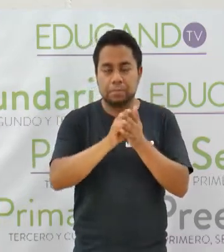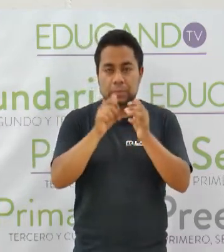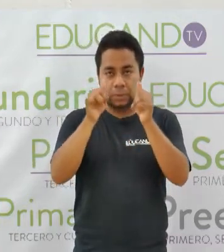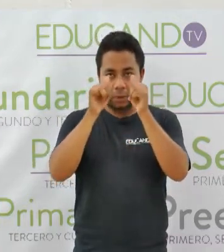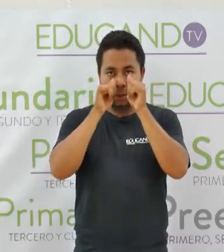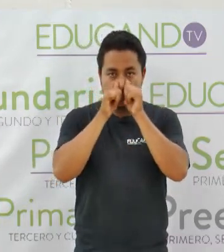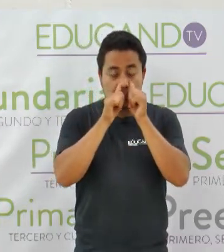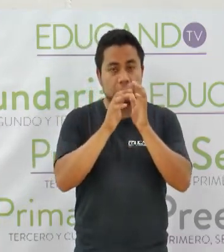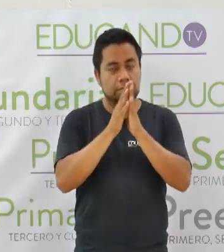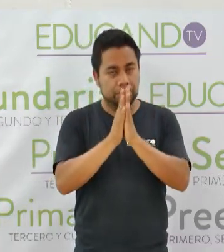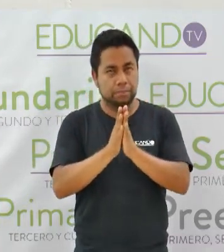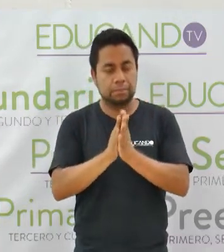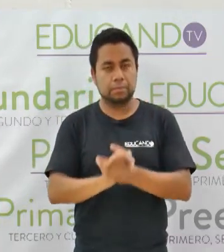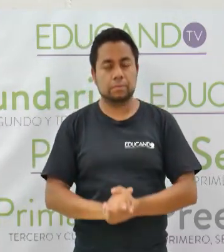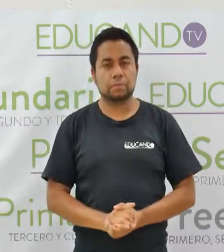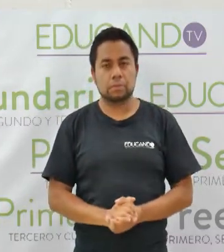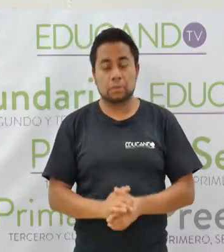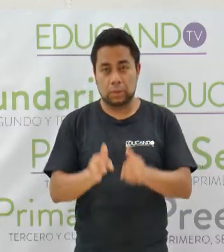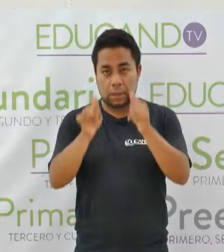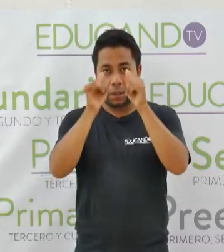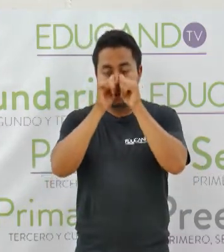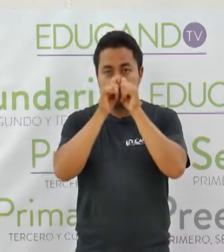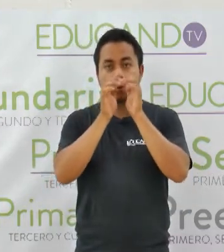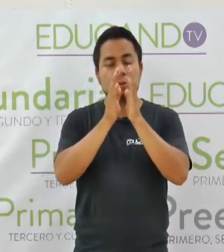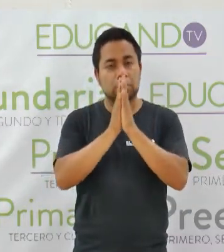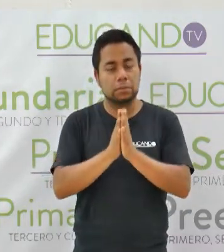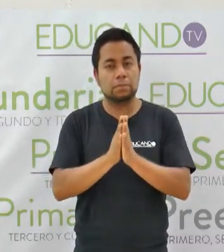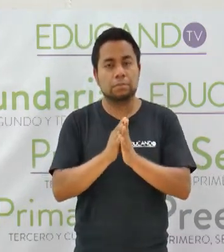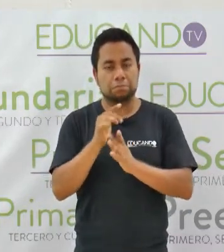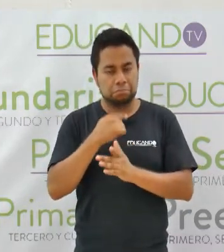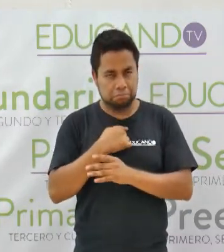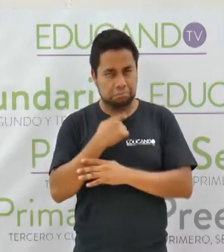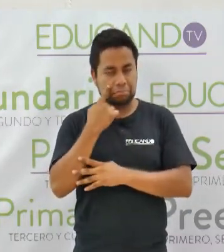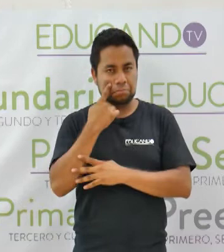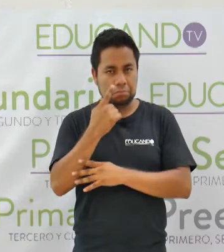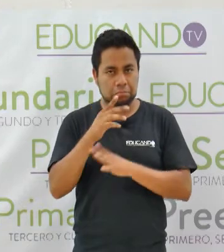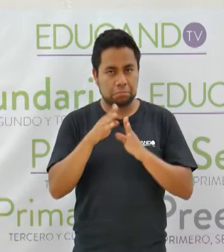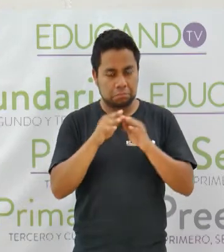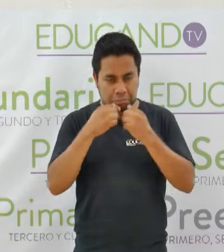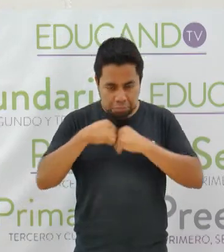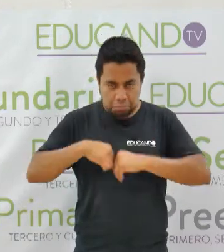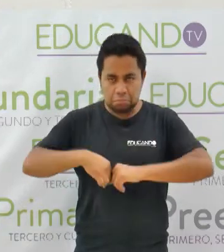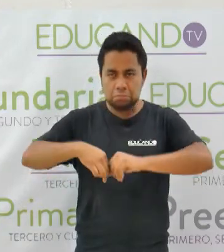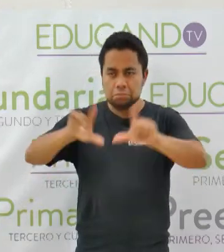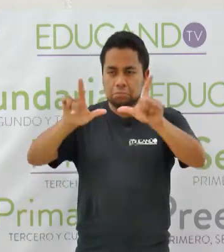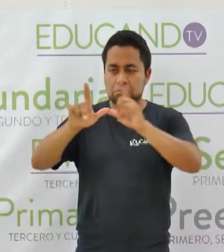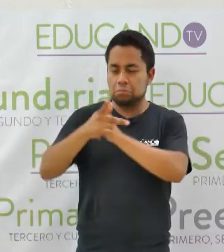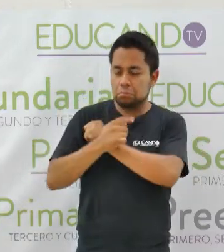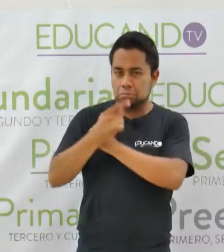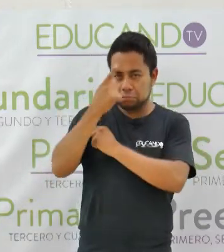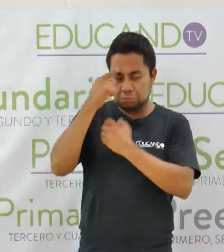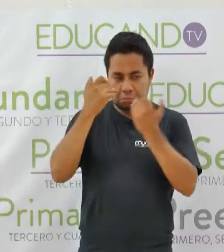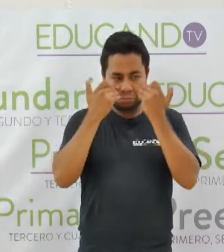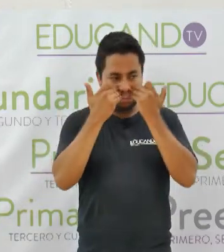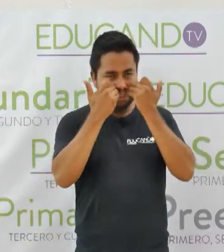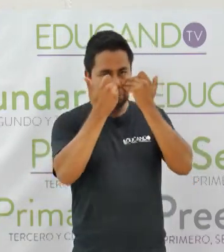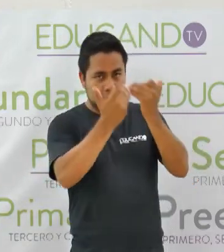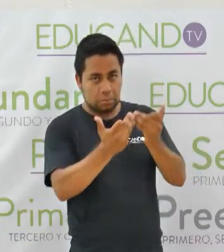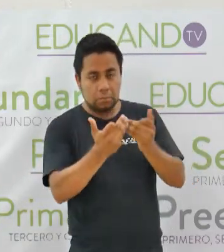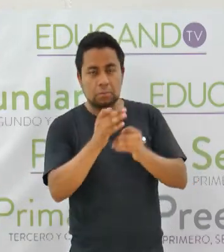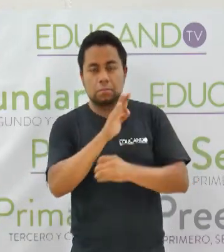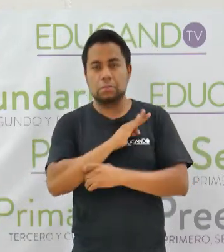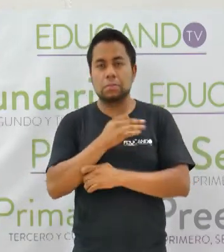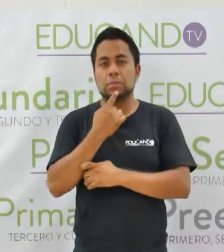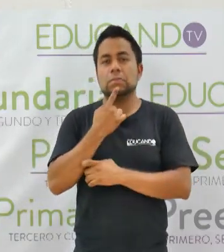Atención con esta parte. Mucha atención porque te lo voy a poner ya en pantalla para que tú lo observes y